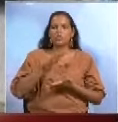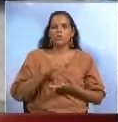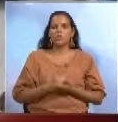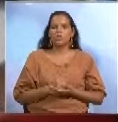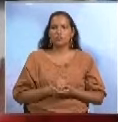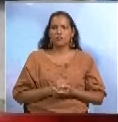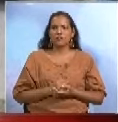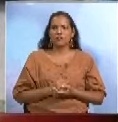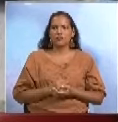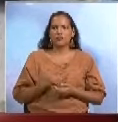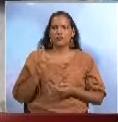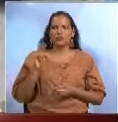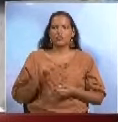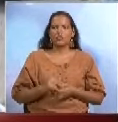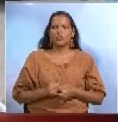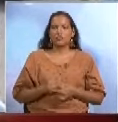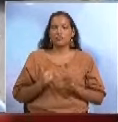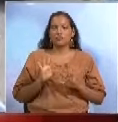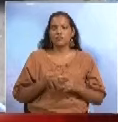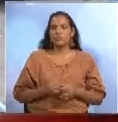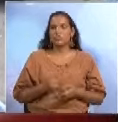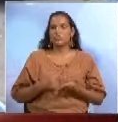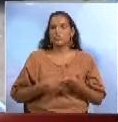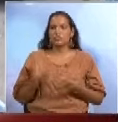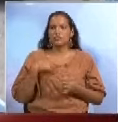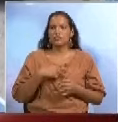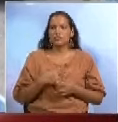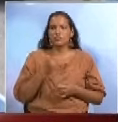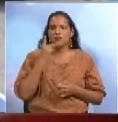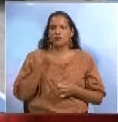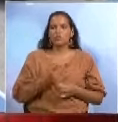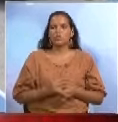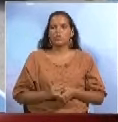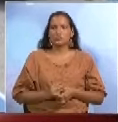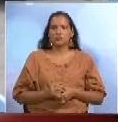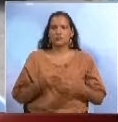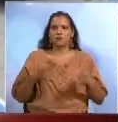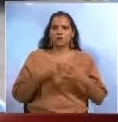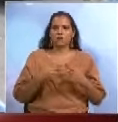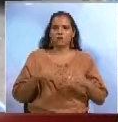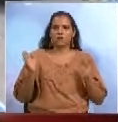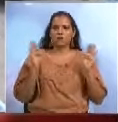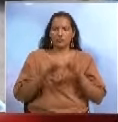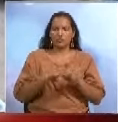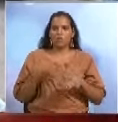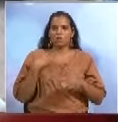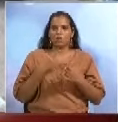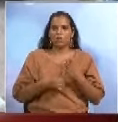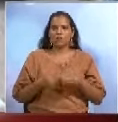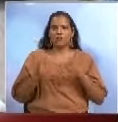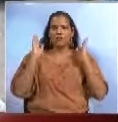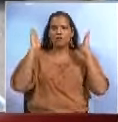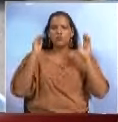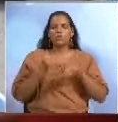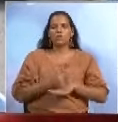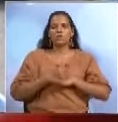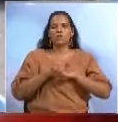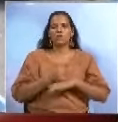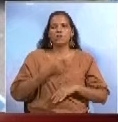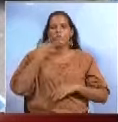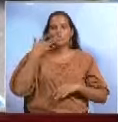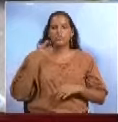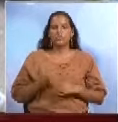alzar y no sé cuáles serán las condiciones que nosotros llevemos, si es posible, a cerrar las vías principales para que pueda haber un